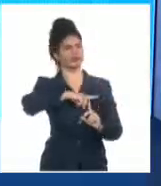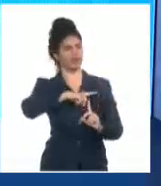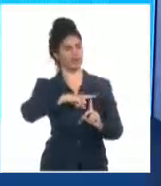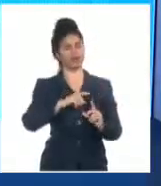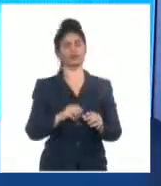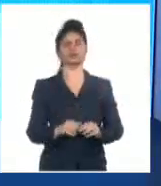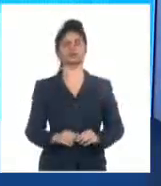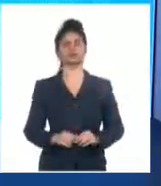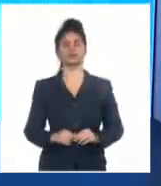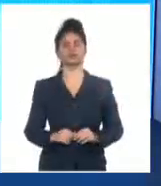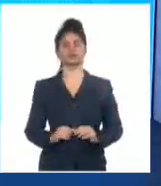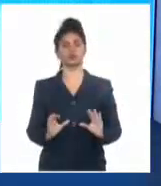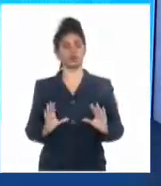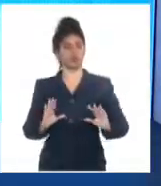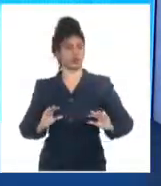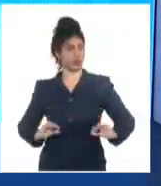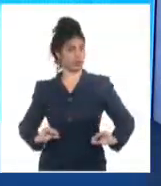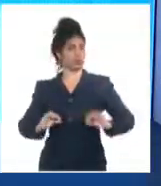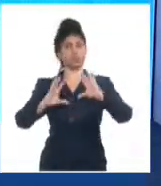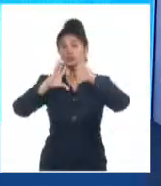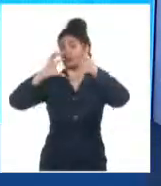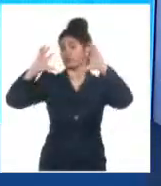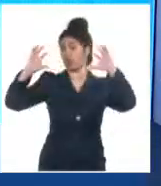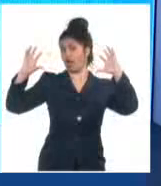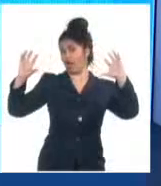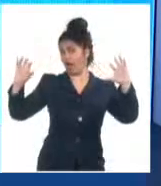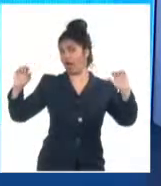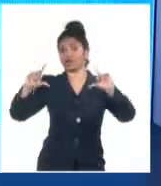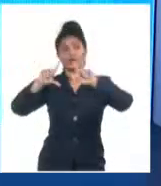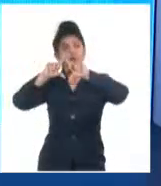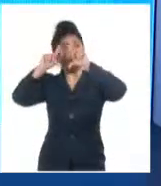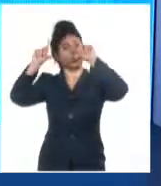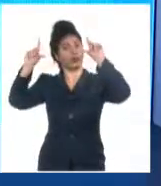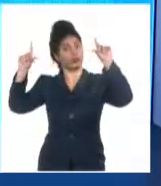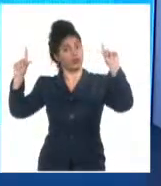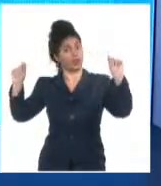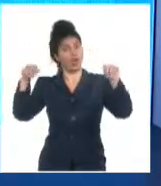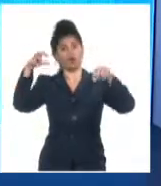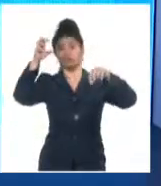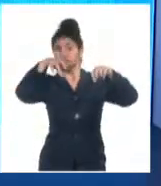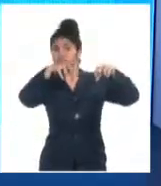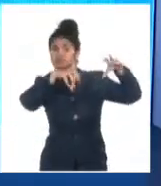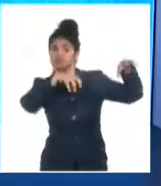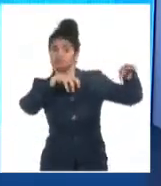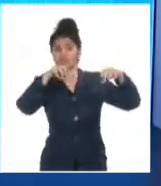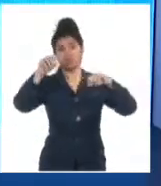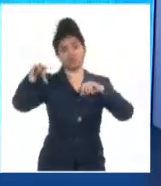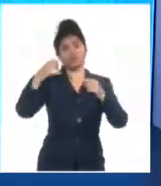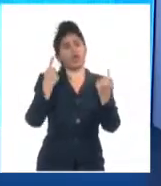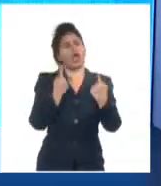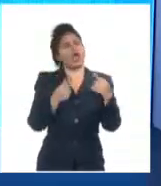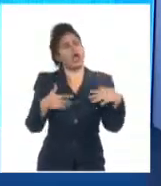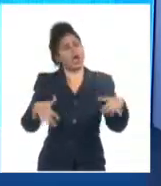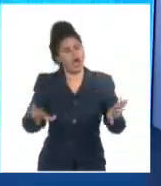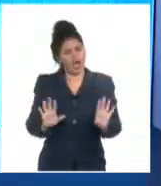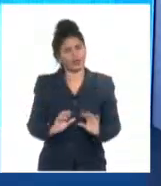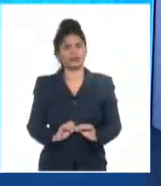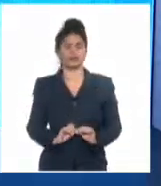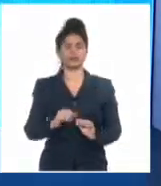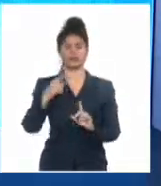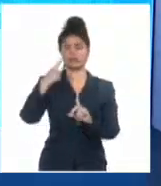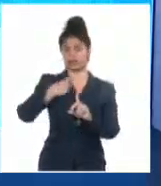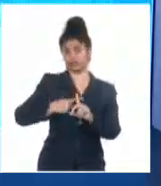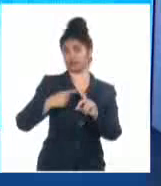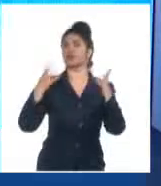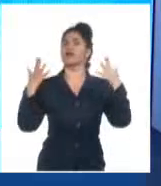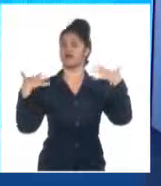los nublados parciales a lo largo de casi todo el archipiélago y será baja la probabilidad de precipitaciones. Las temperaturas continúan bastante